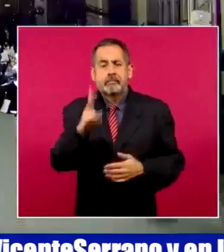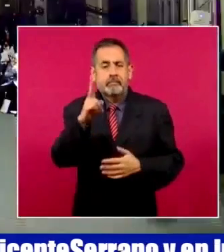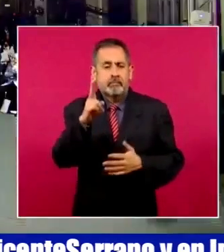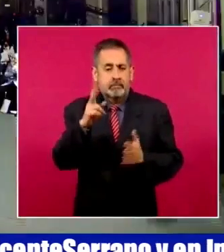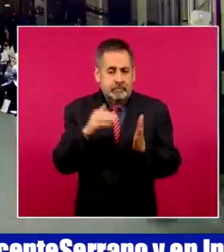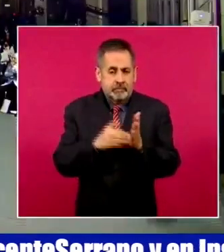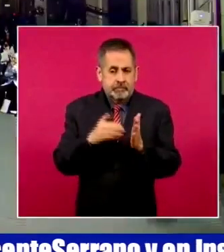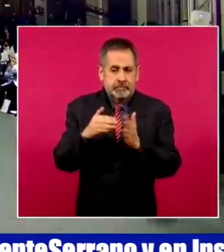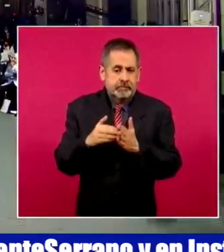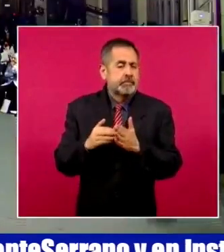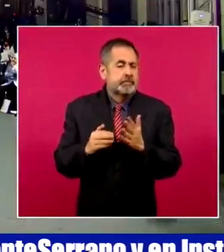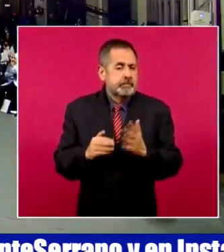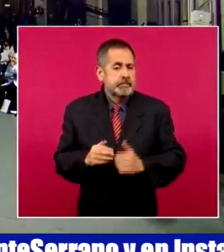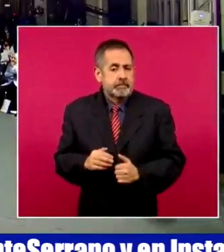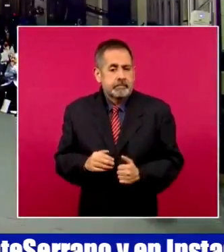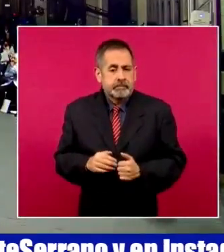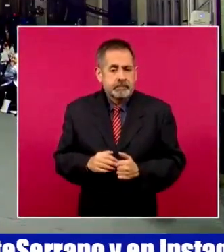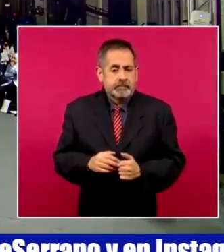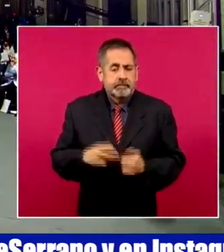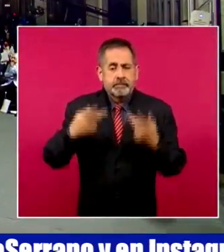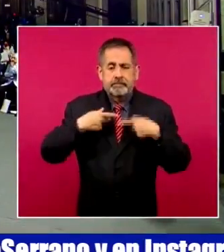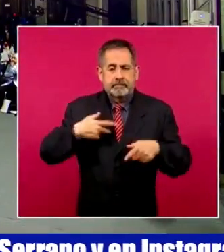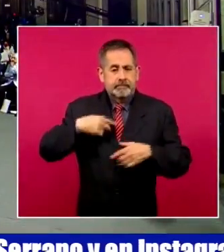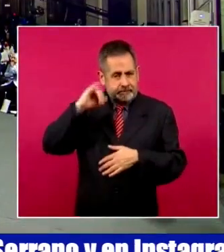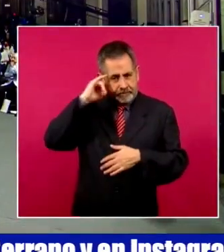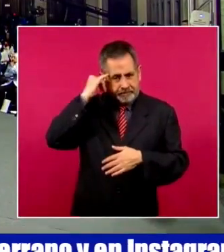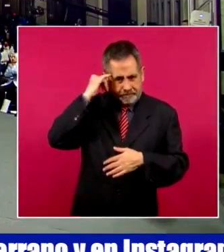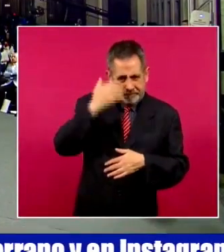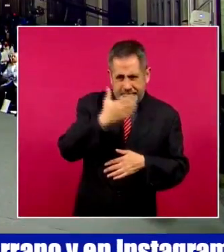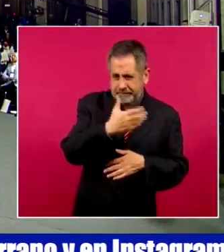2,000,000 de campesinos